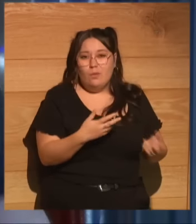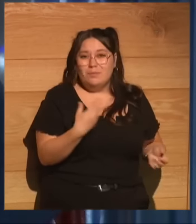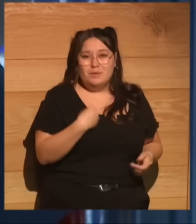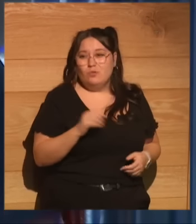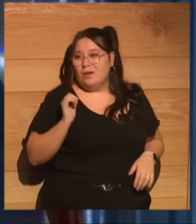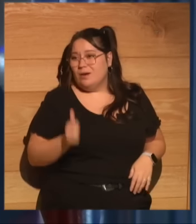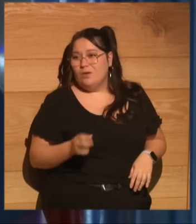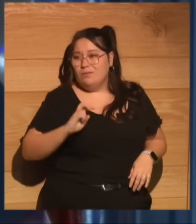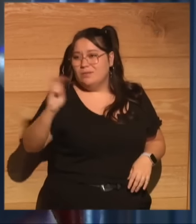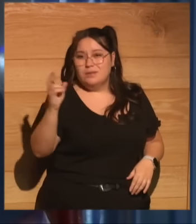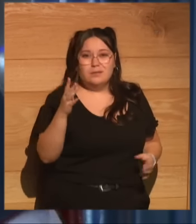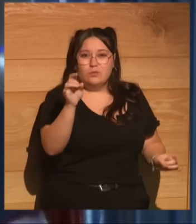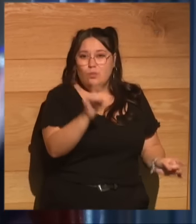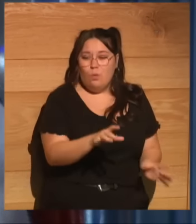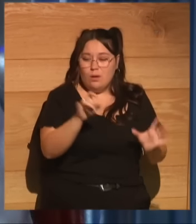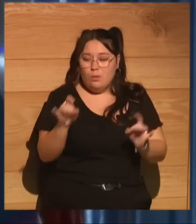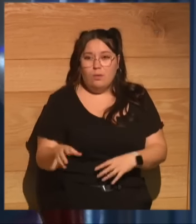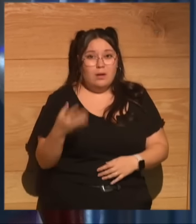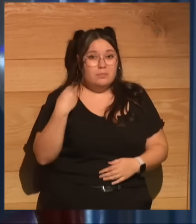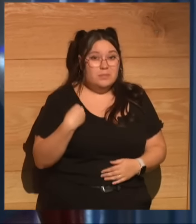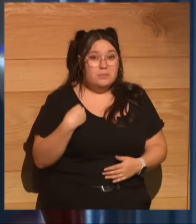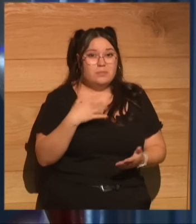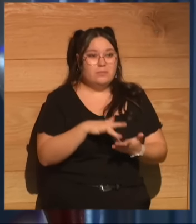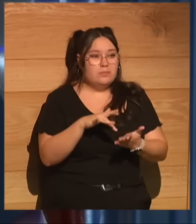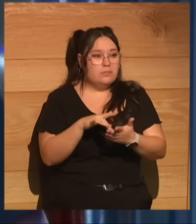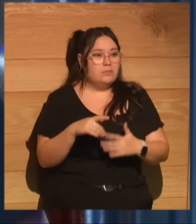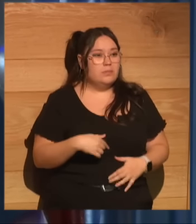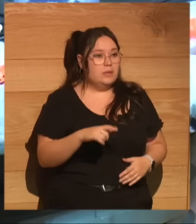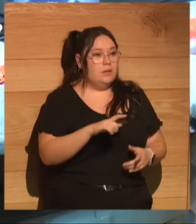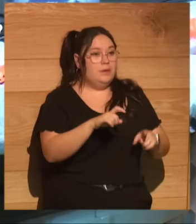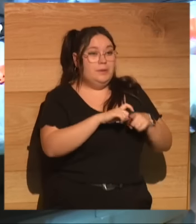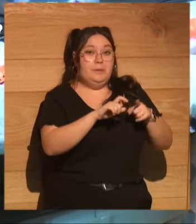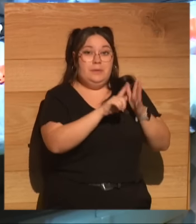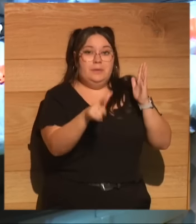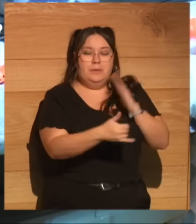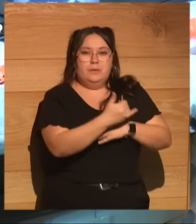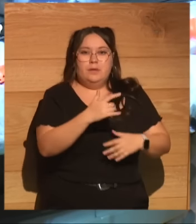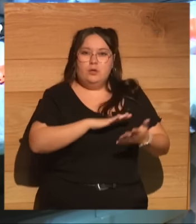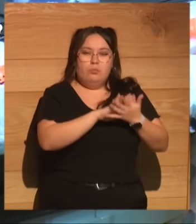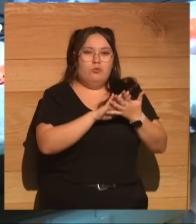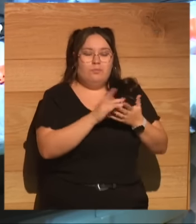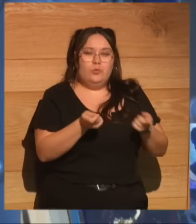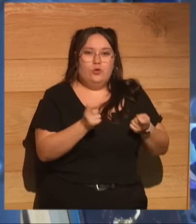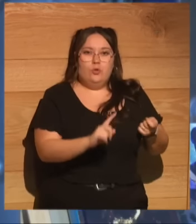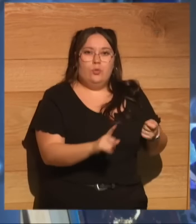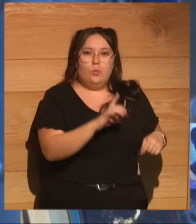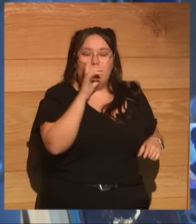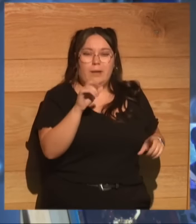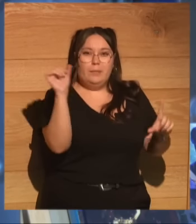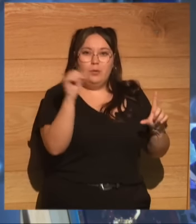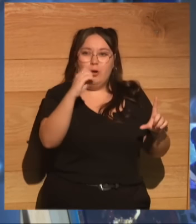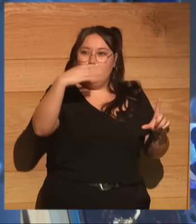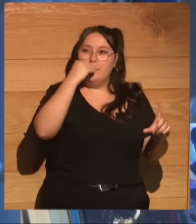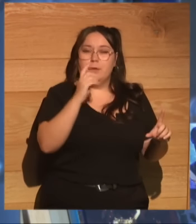rico, y simplemente eso está sucediendo durante tus ojos. En términos de lenguaje, aún no se maneja, la película no está bien iluminada,